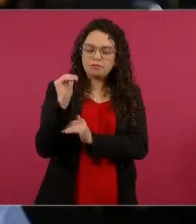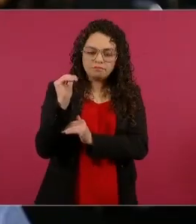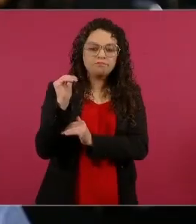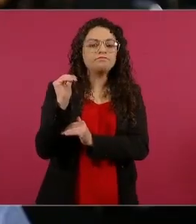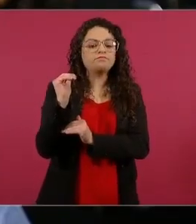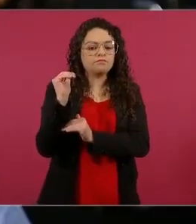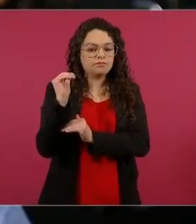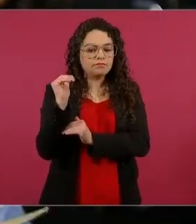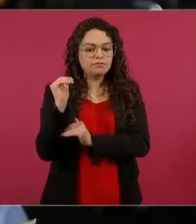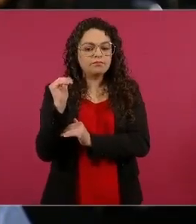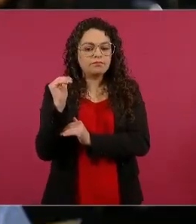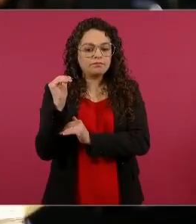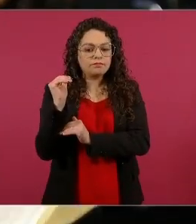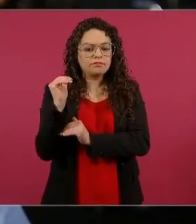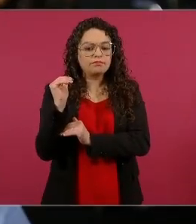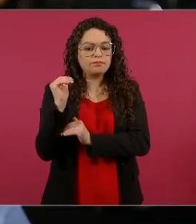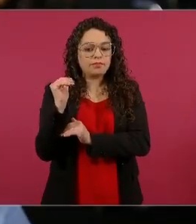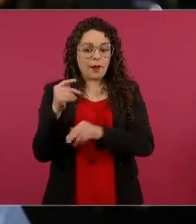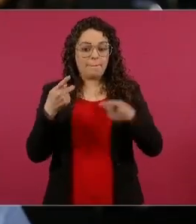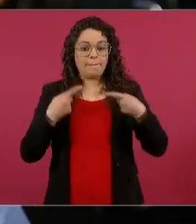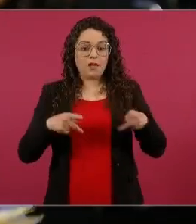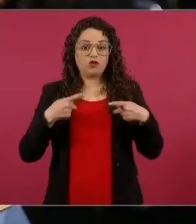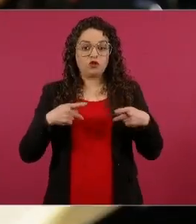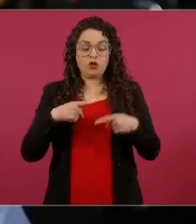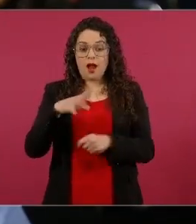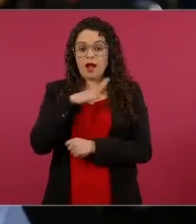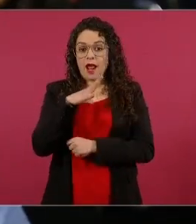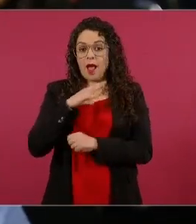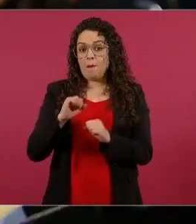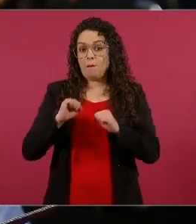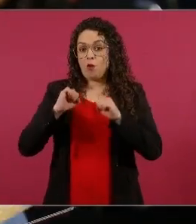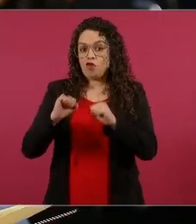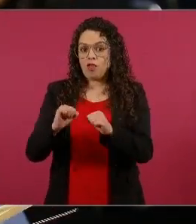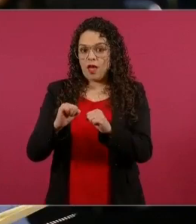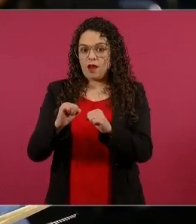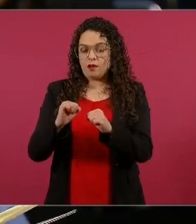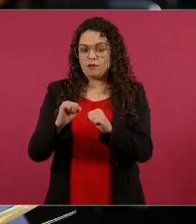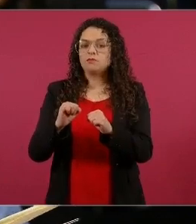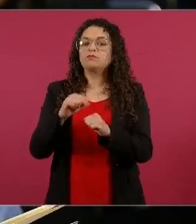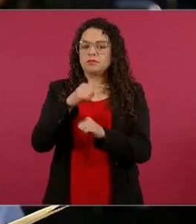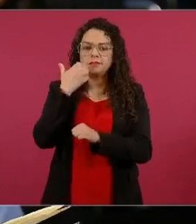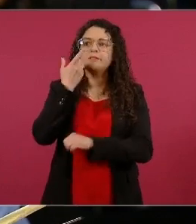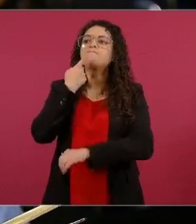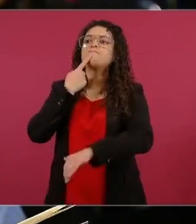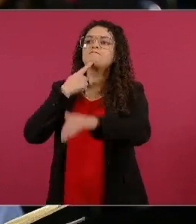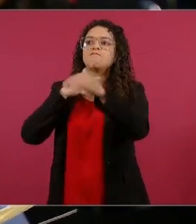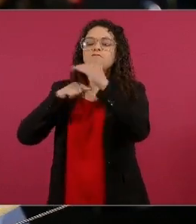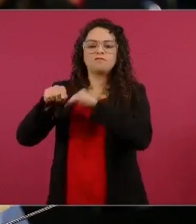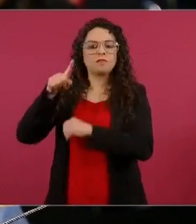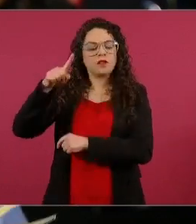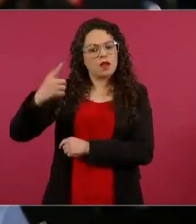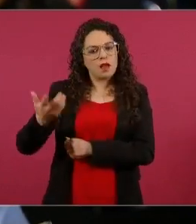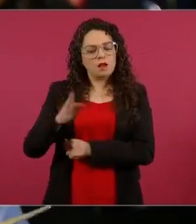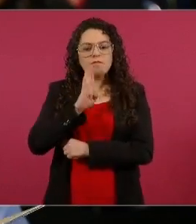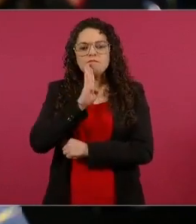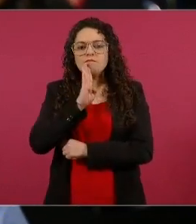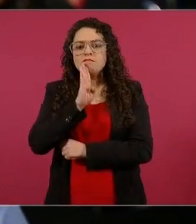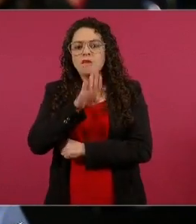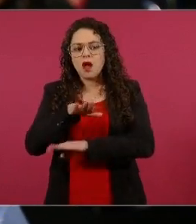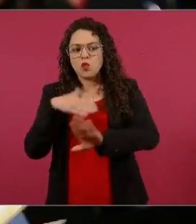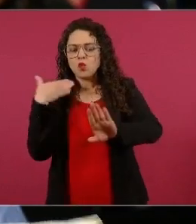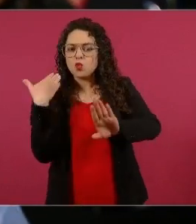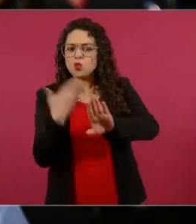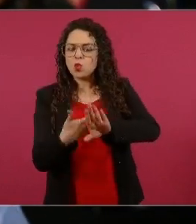o con personajes de alto nivel pues está o este atropello quiero compartirle que precisamente este fundador tiene